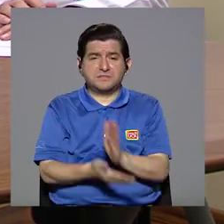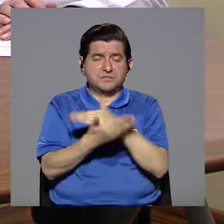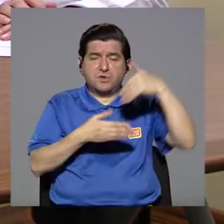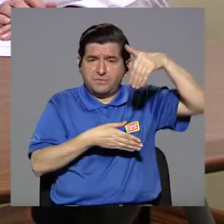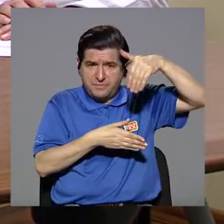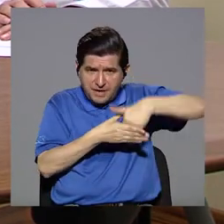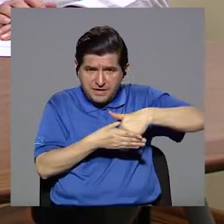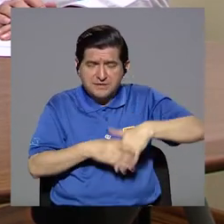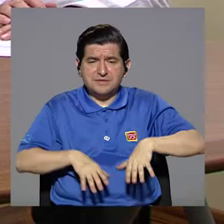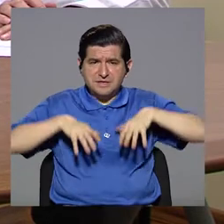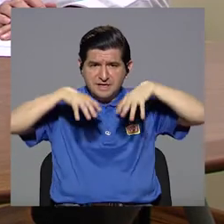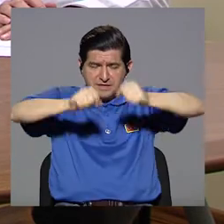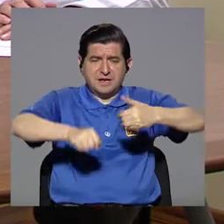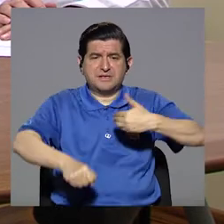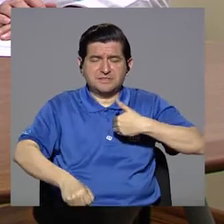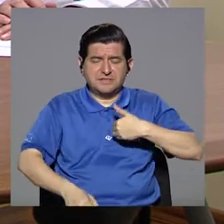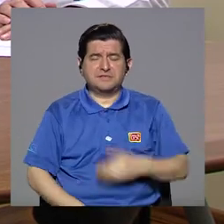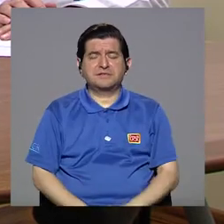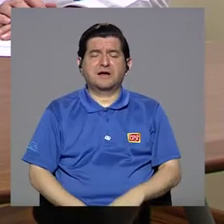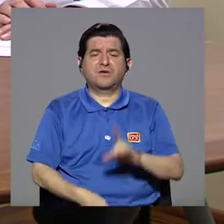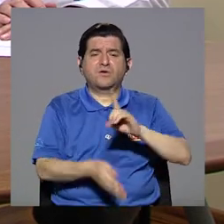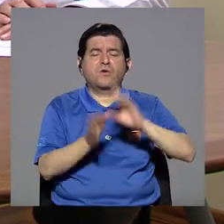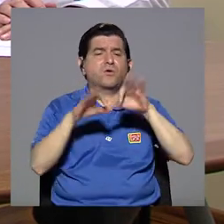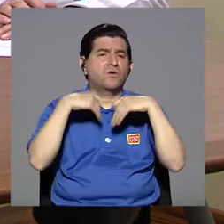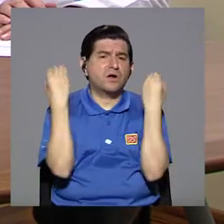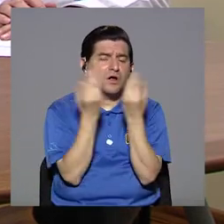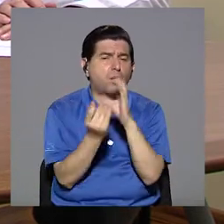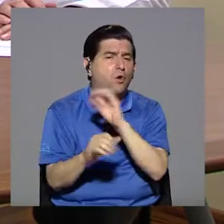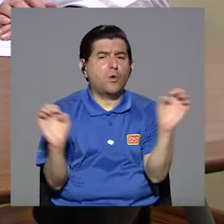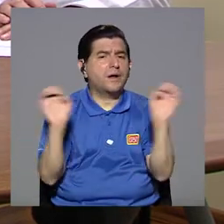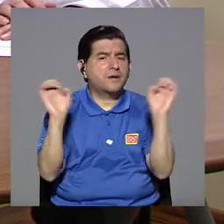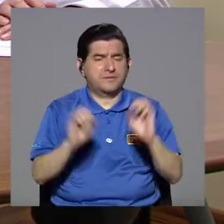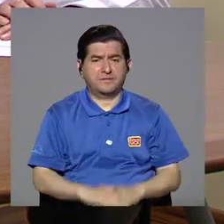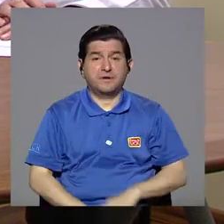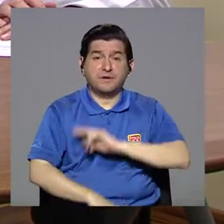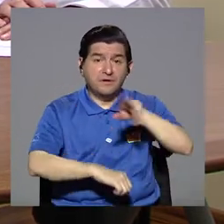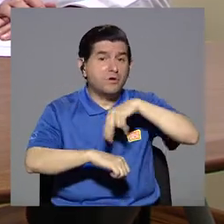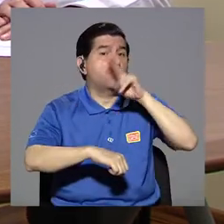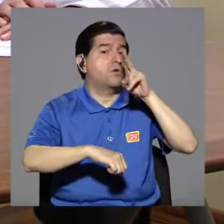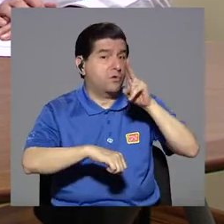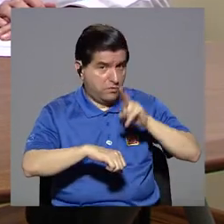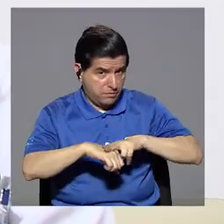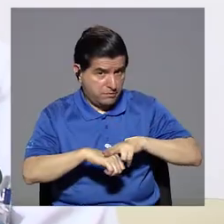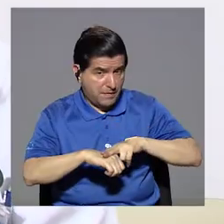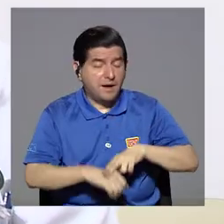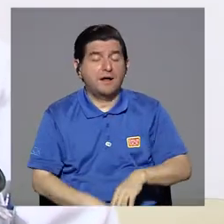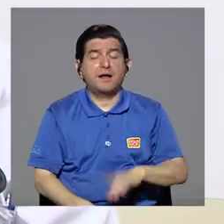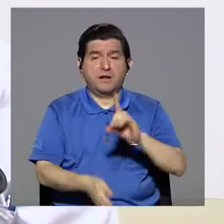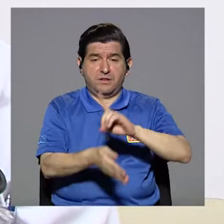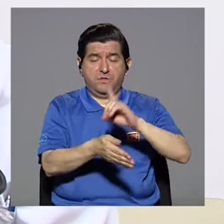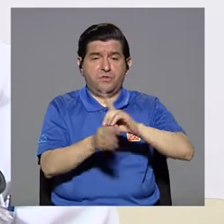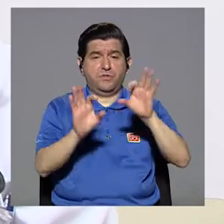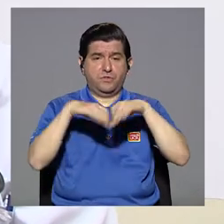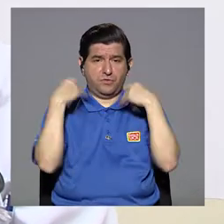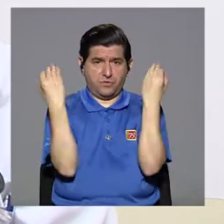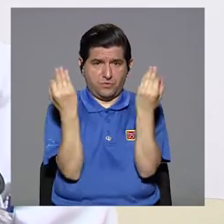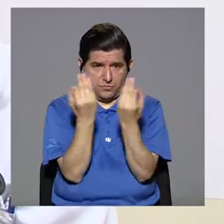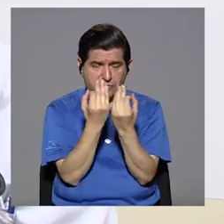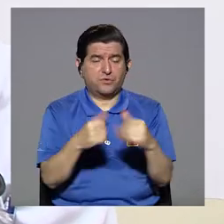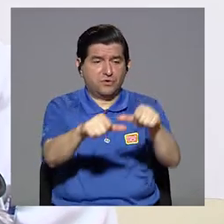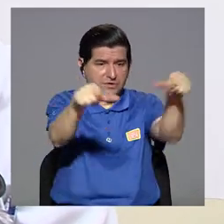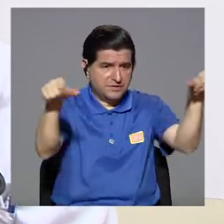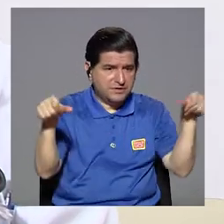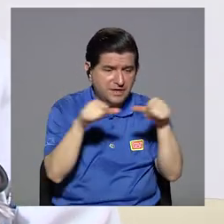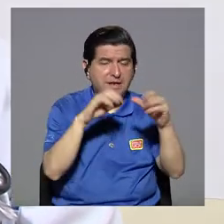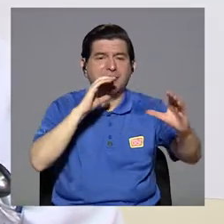misma parte interna de la cita que habían tenido con el médico familiar o con emergencias normalmente el médico familiar gracias